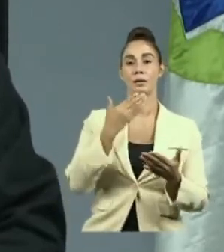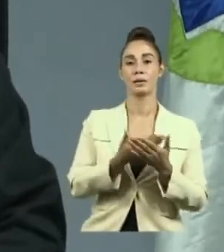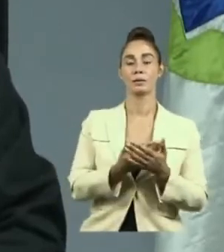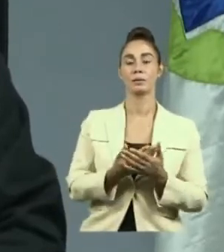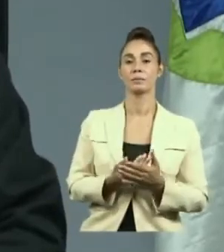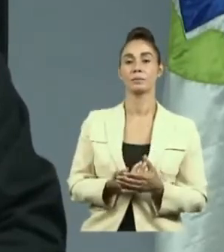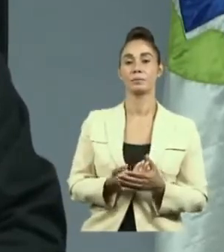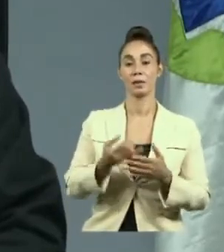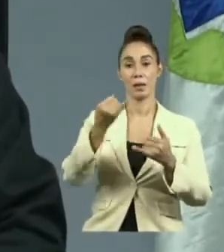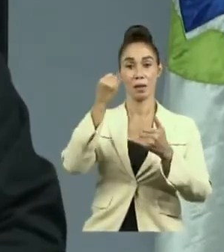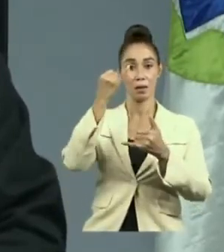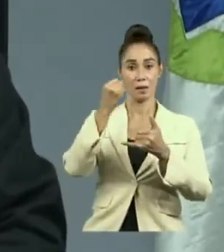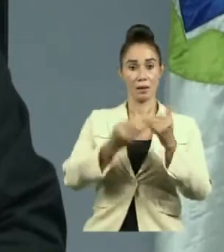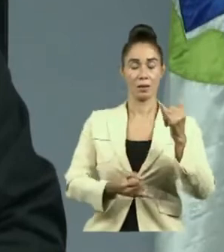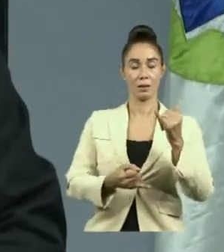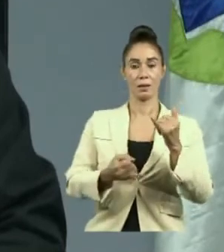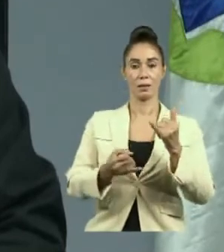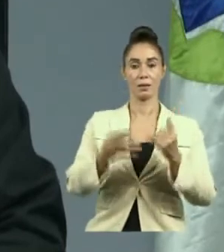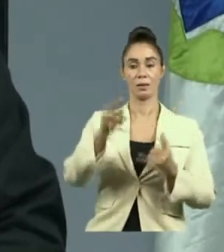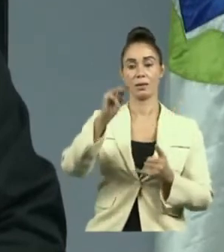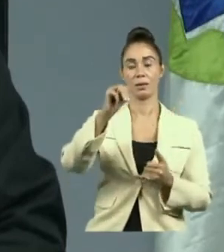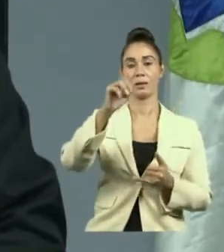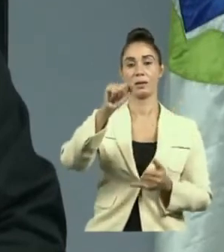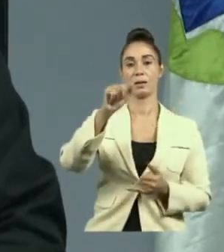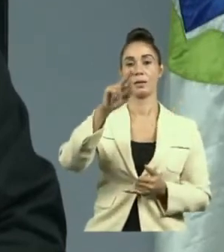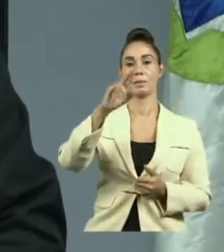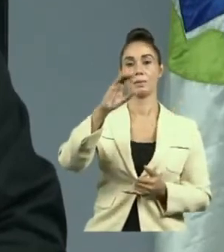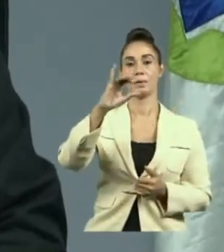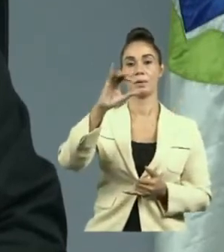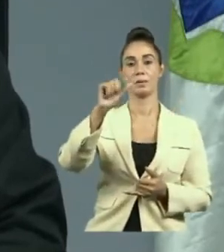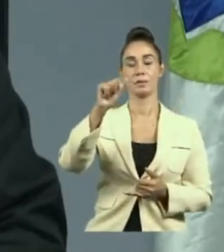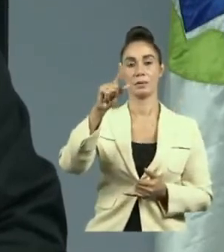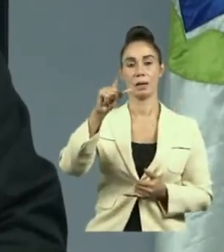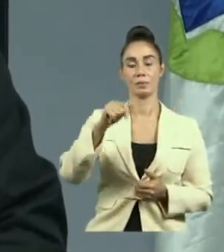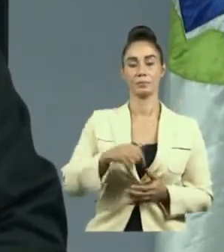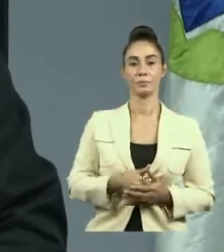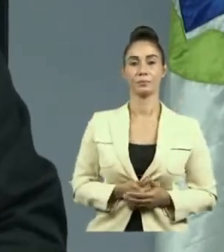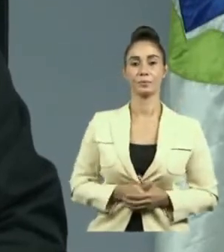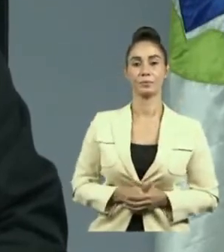para concluir tenemos a más marcial soria no por favor